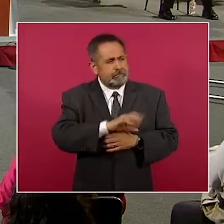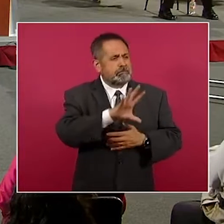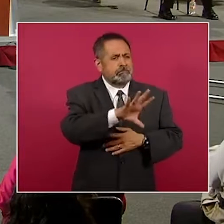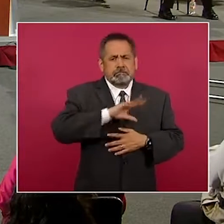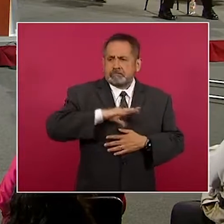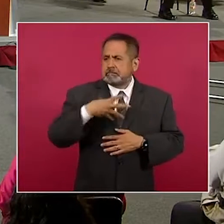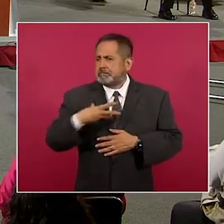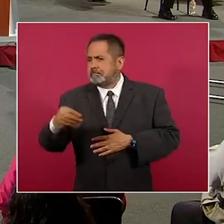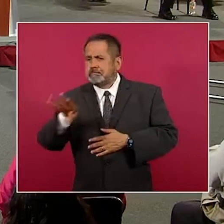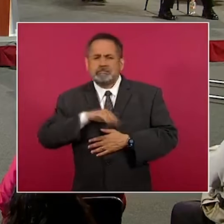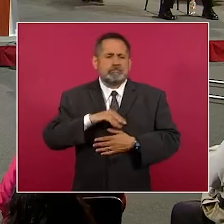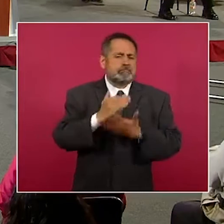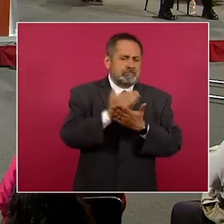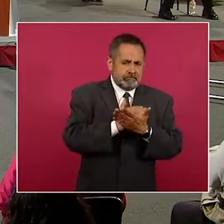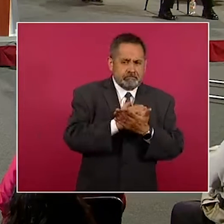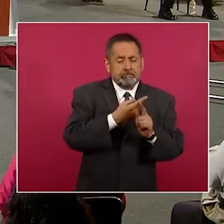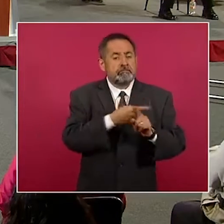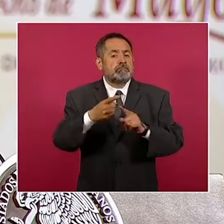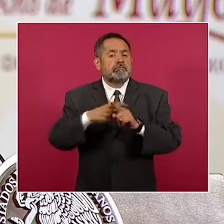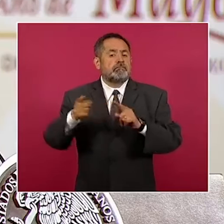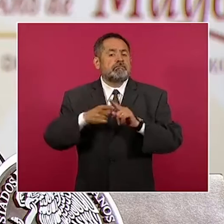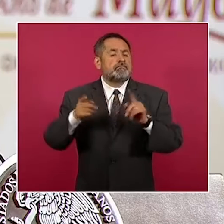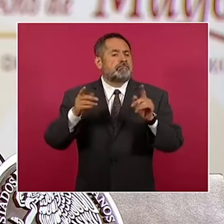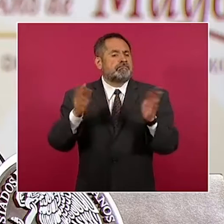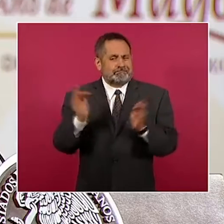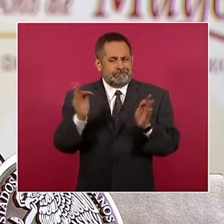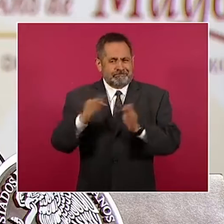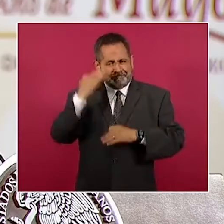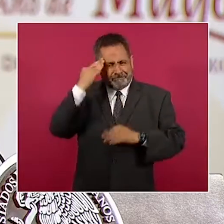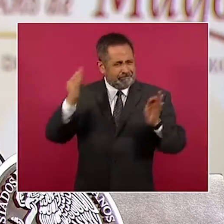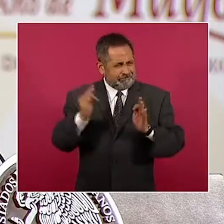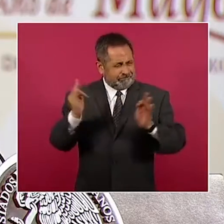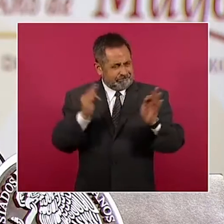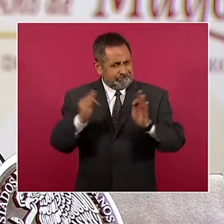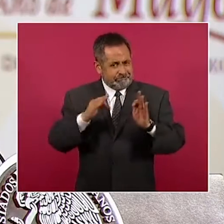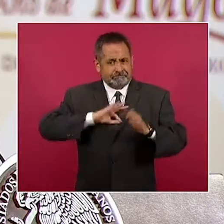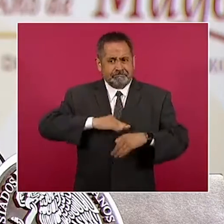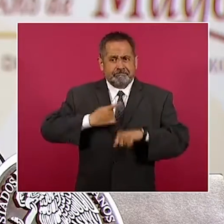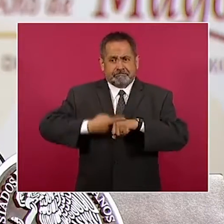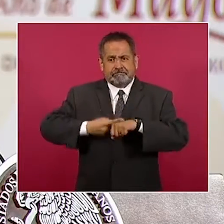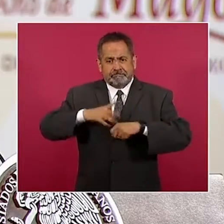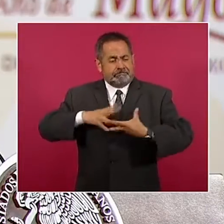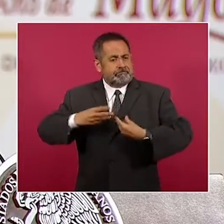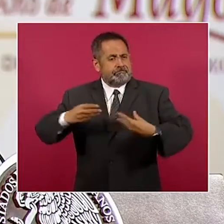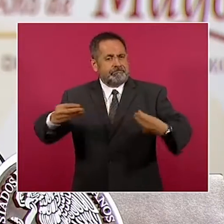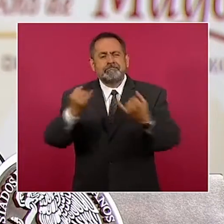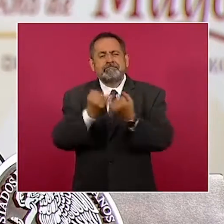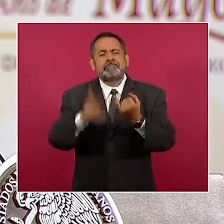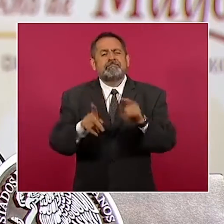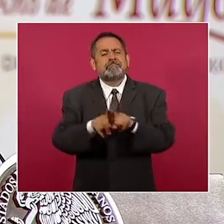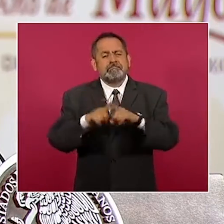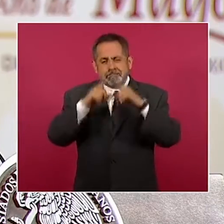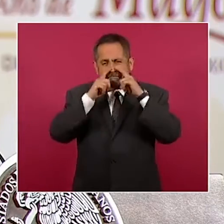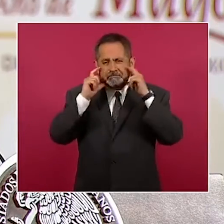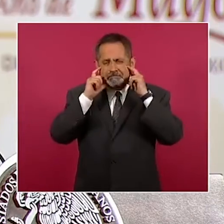Promoción de la Salud, Hugo López-Gatell Ramírez, resaltó la baja considerable en cuanto a contagios, hospitalizaciones y muertes, hay algunos factores